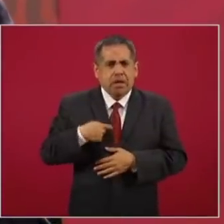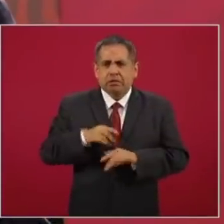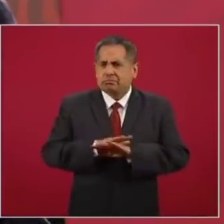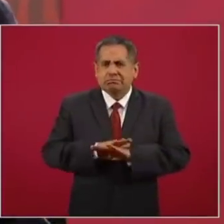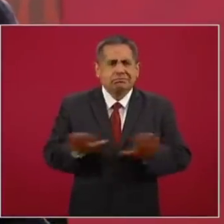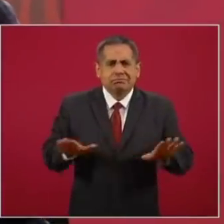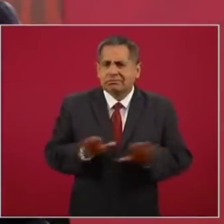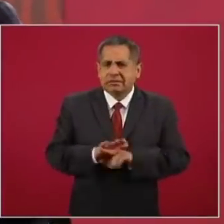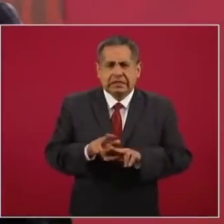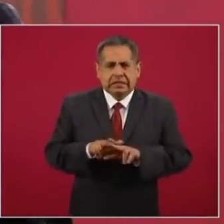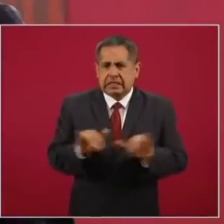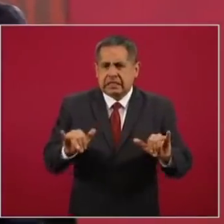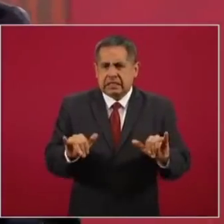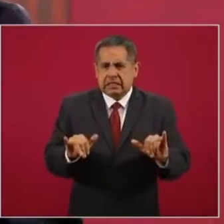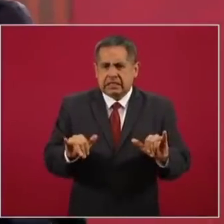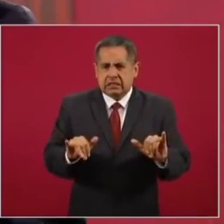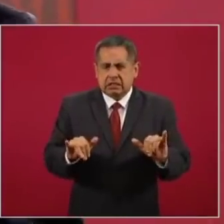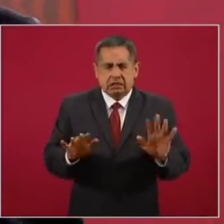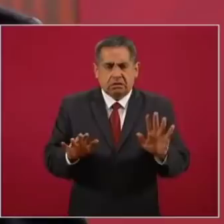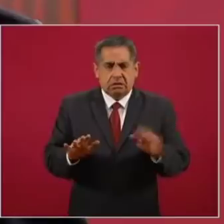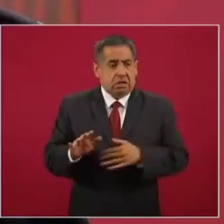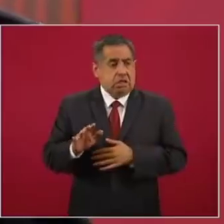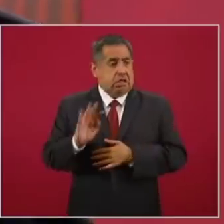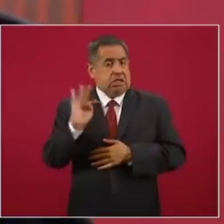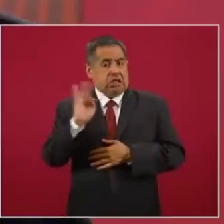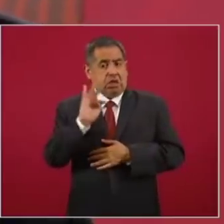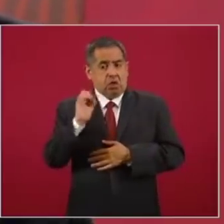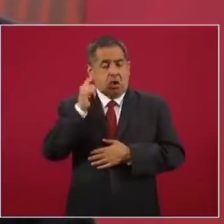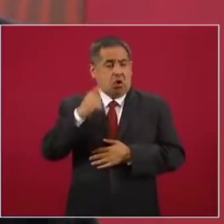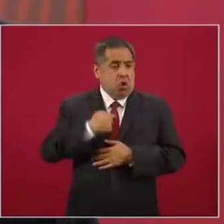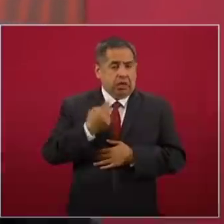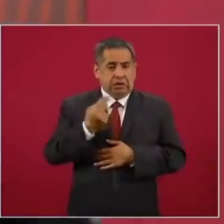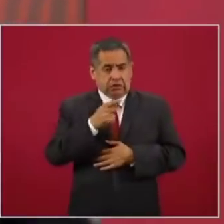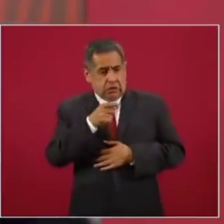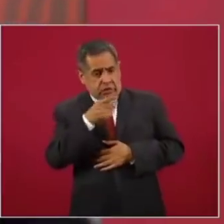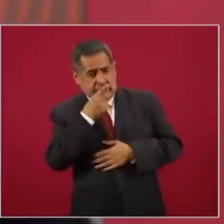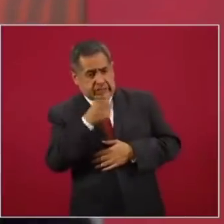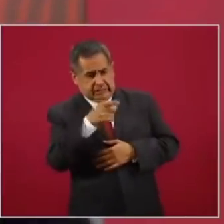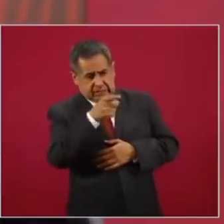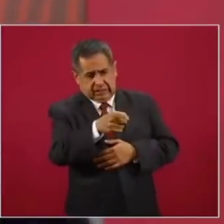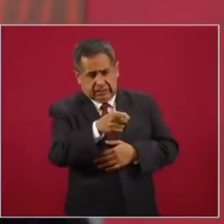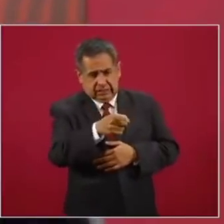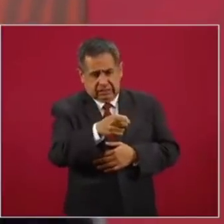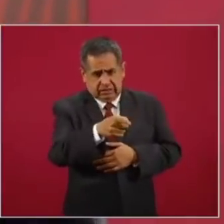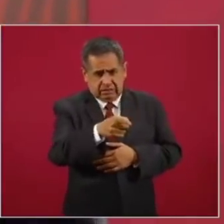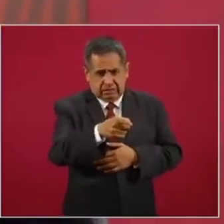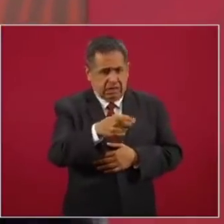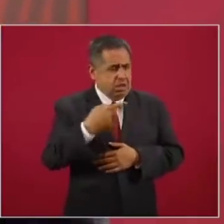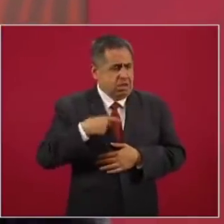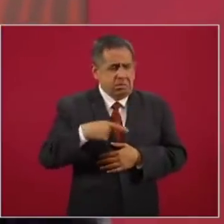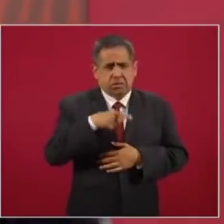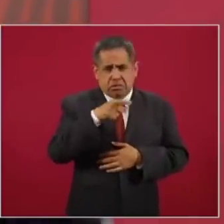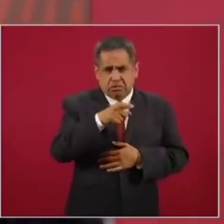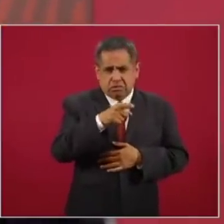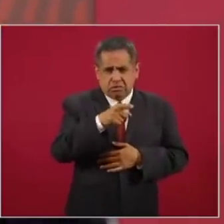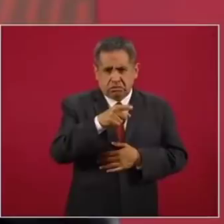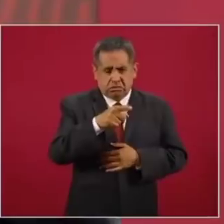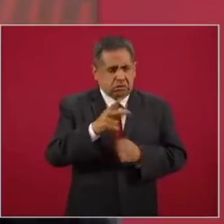no, yo sí tengo que decirle algo a un servidor público,